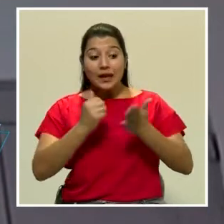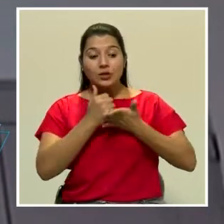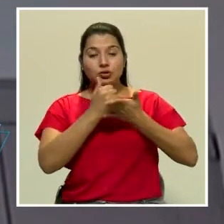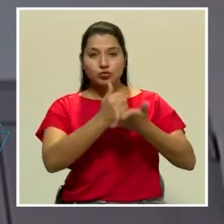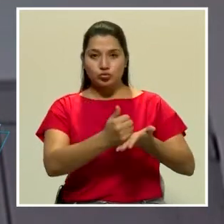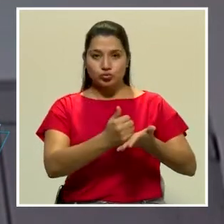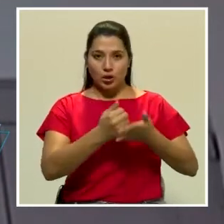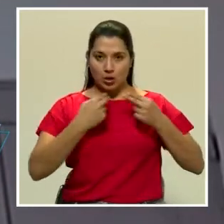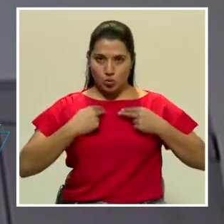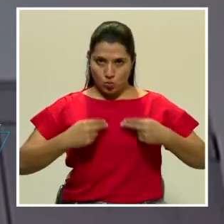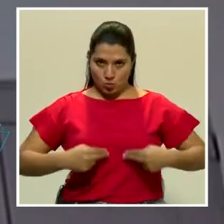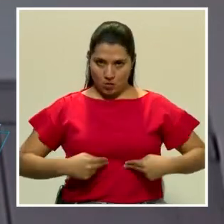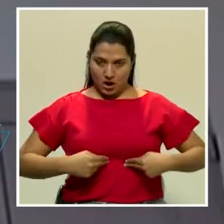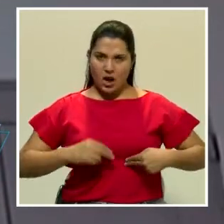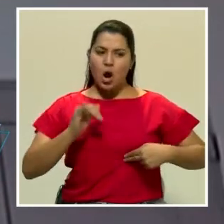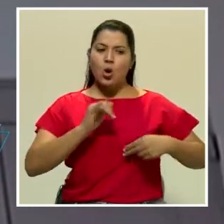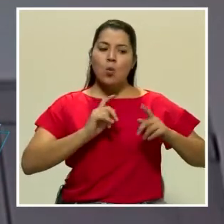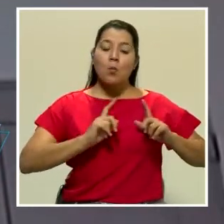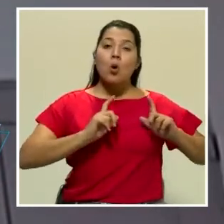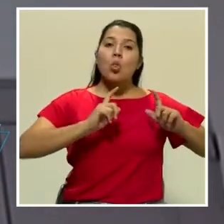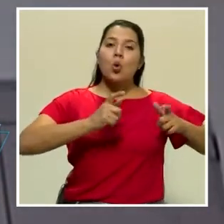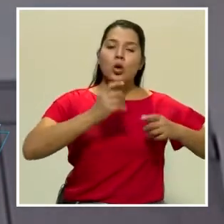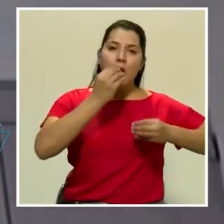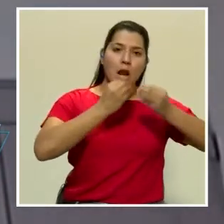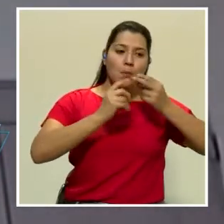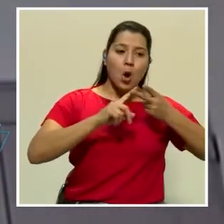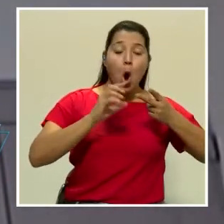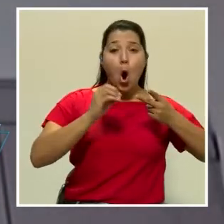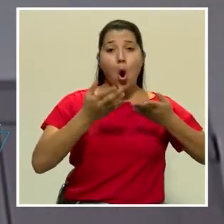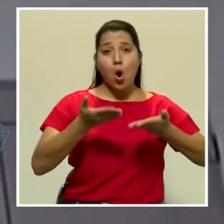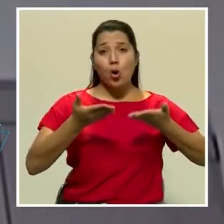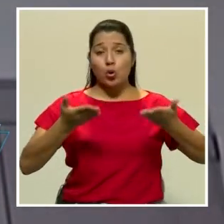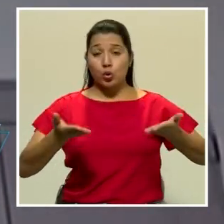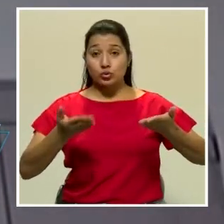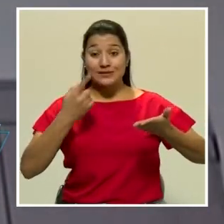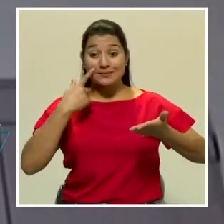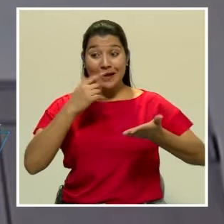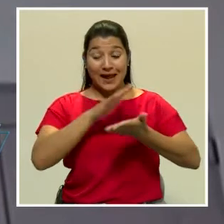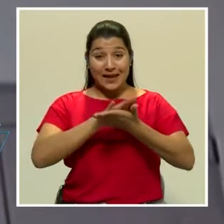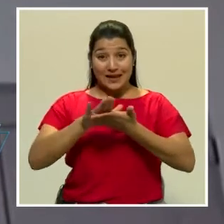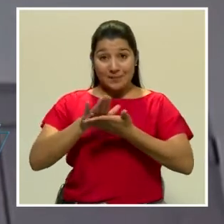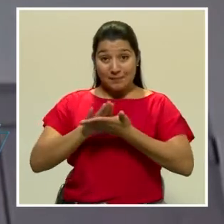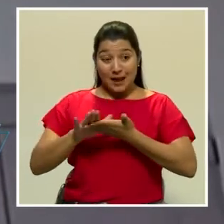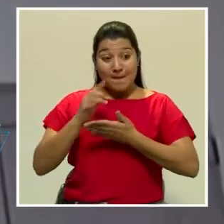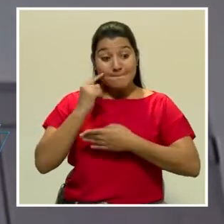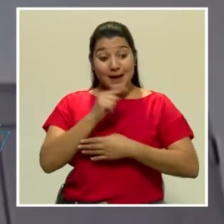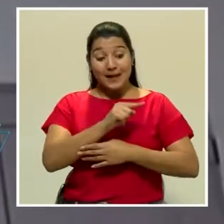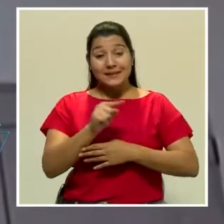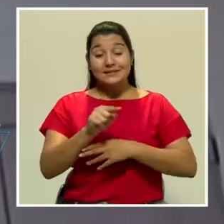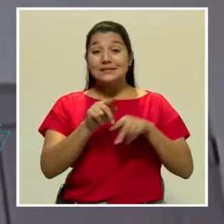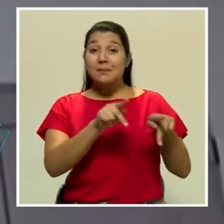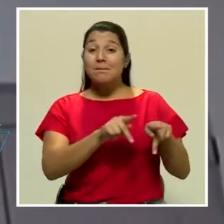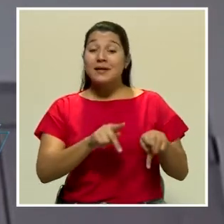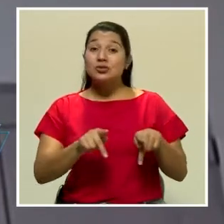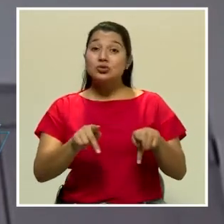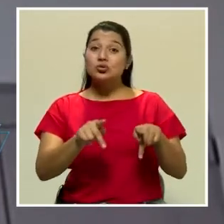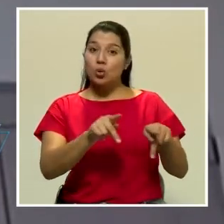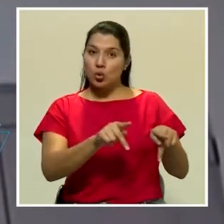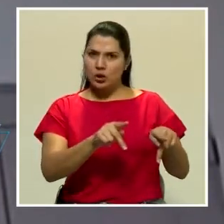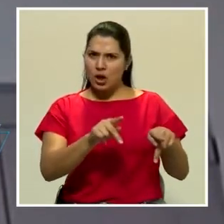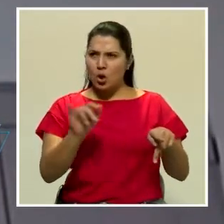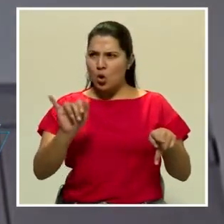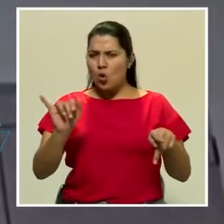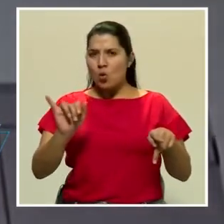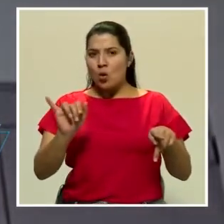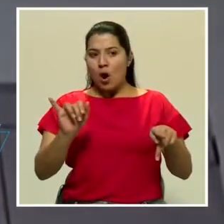especialmente la donación de alimentos y de artículos de limpieza para quienes están ahora justamente, como bien señala, en una